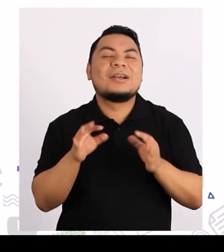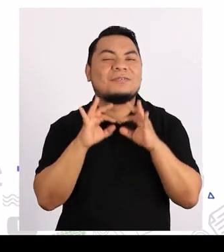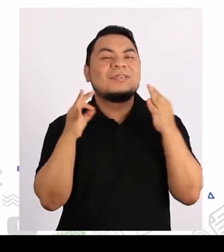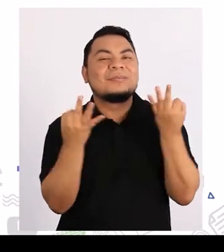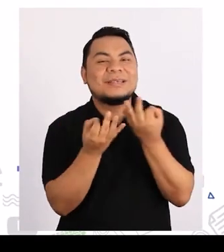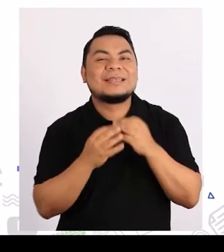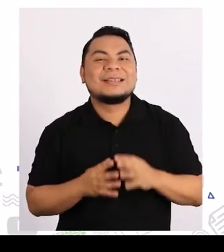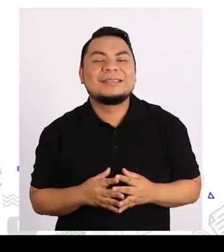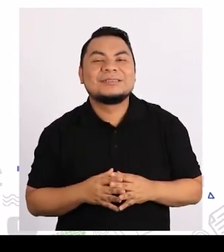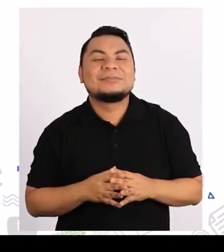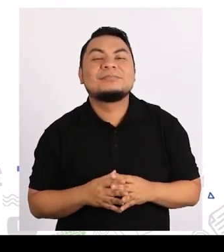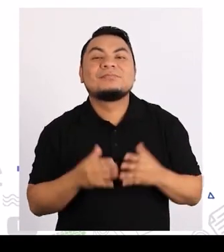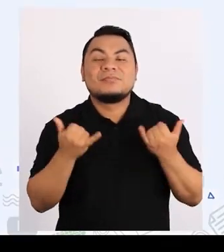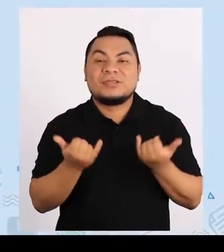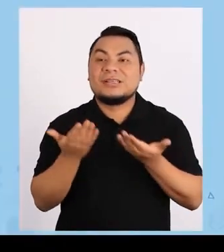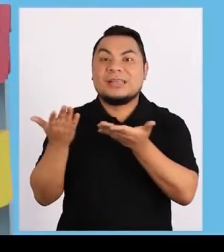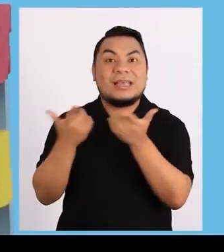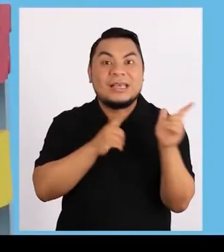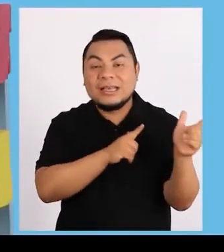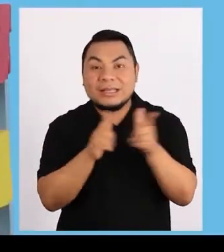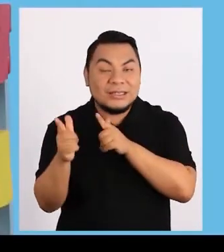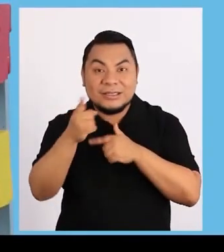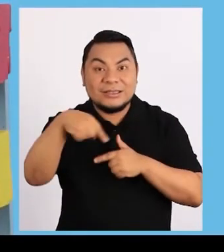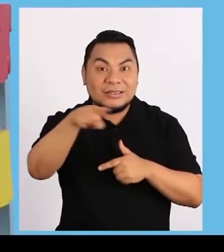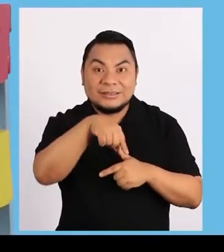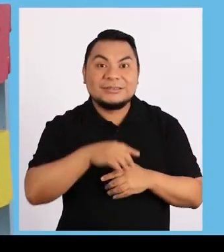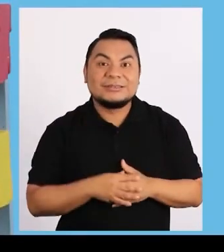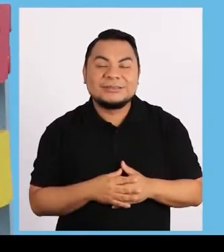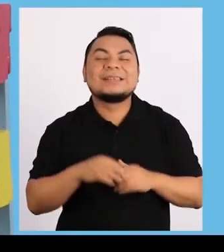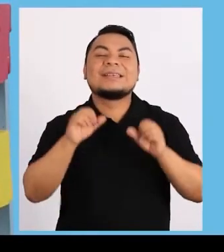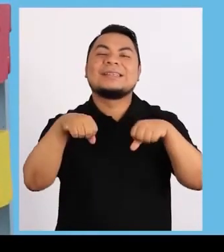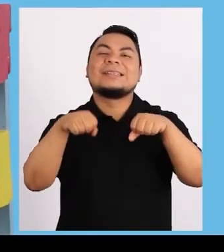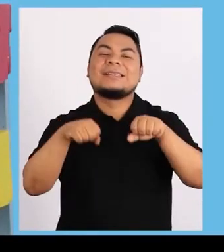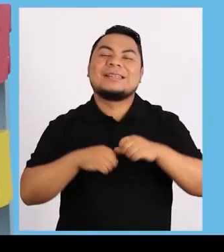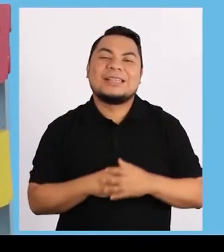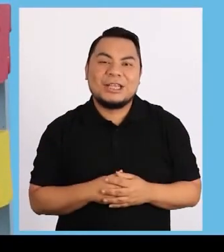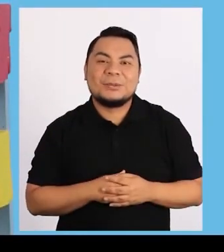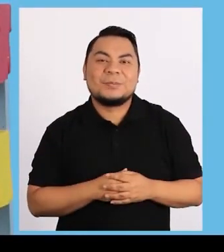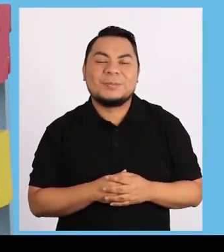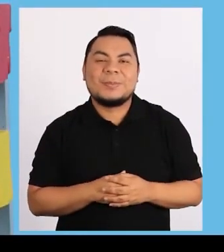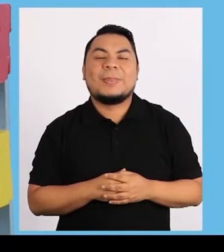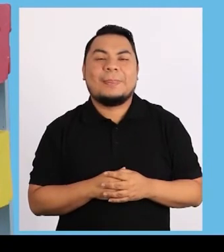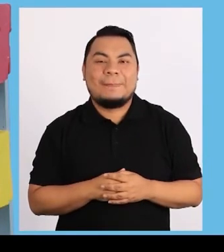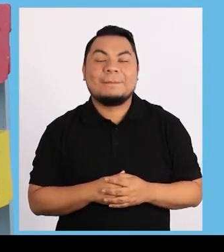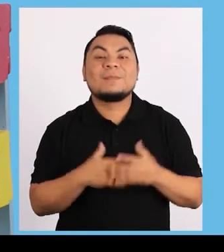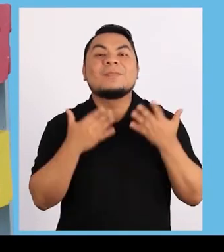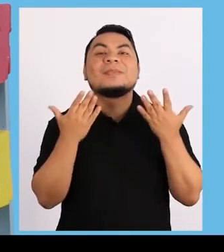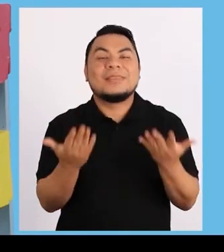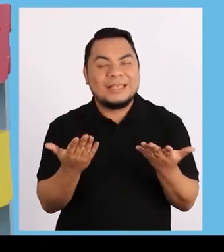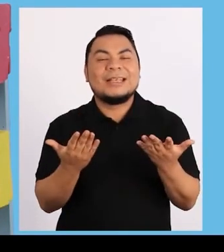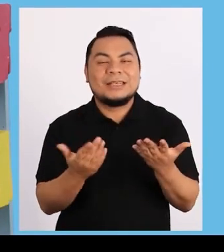para aprender en familia. ¿Están listas y listos? ¡Sí!